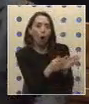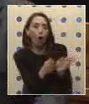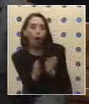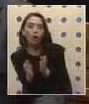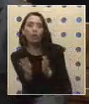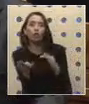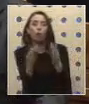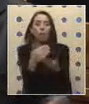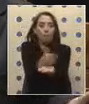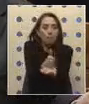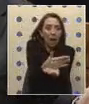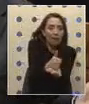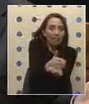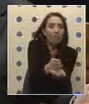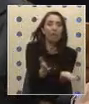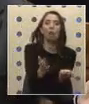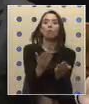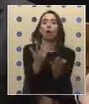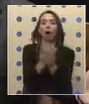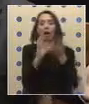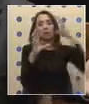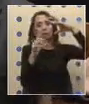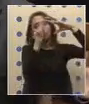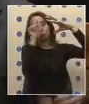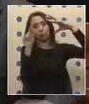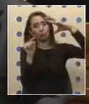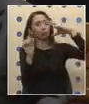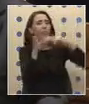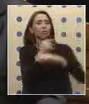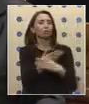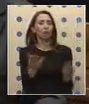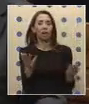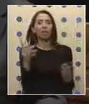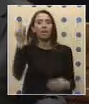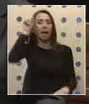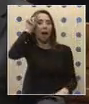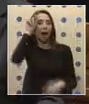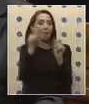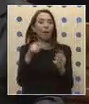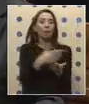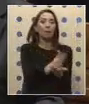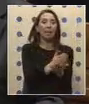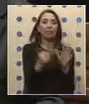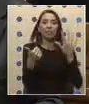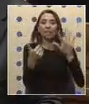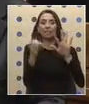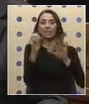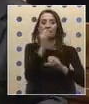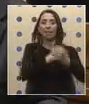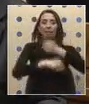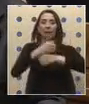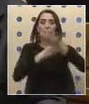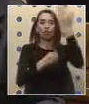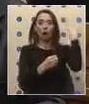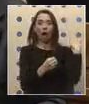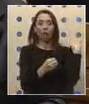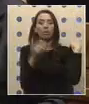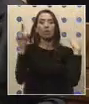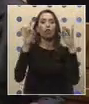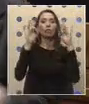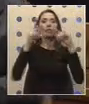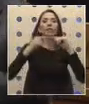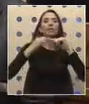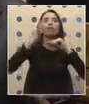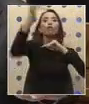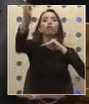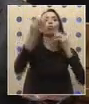planificar. Esto existe en alguna parte del mundo, en ninguna parte del mundo. Los alemanes planifican con 60 años de anticipación y preestablecen lo que quieren.